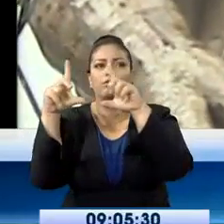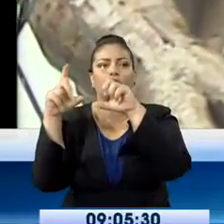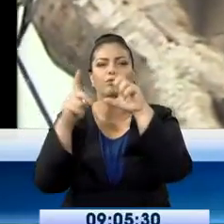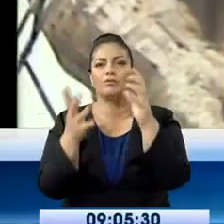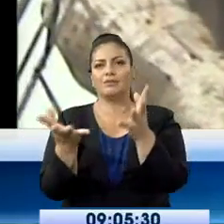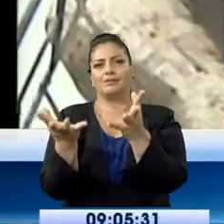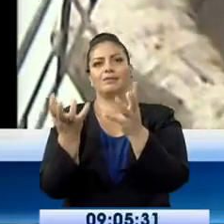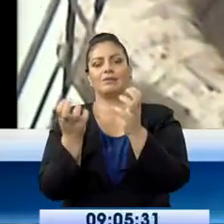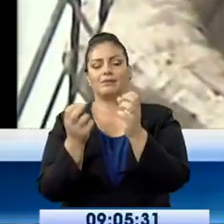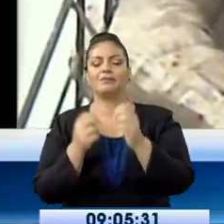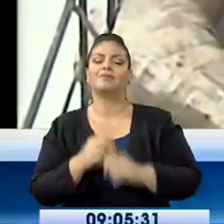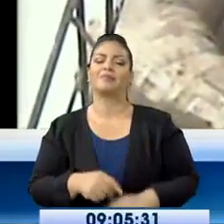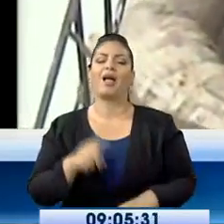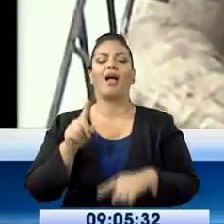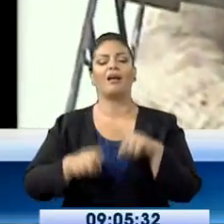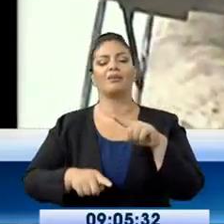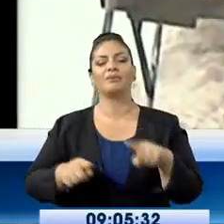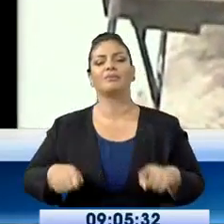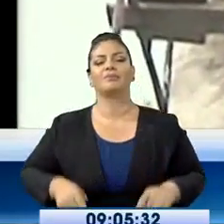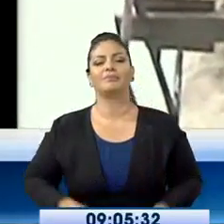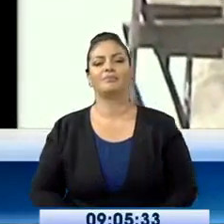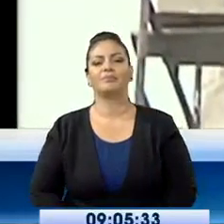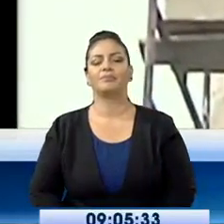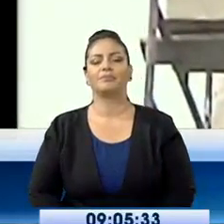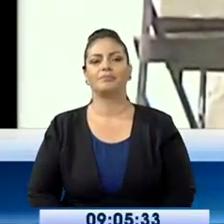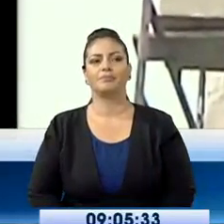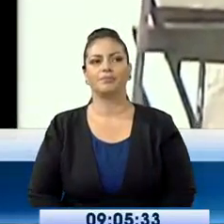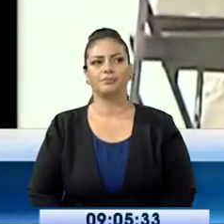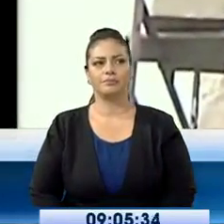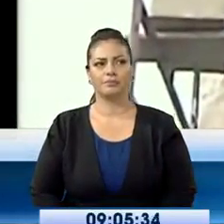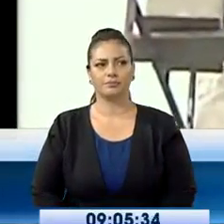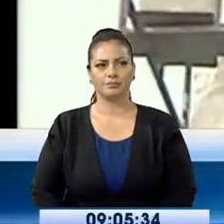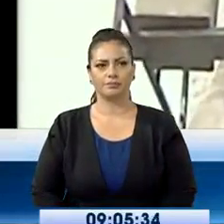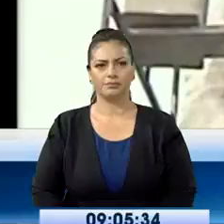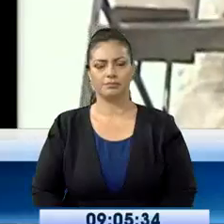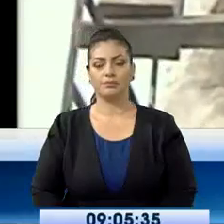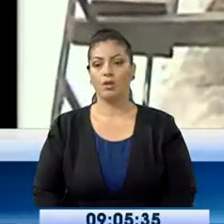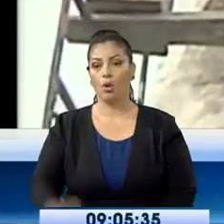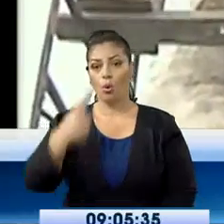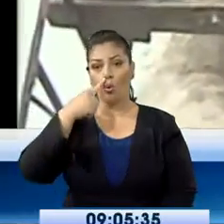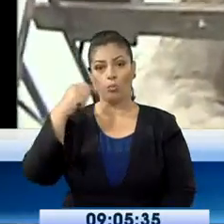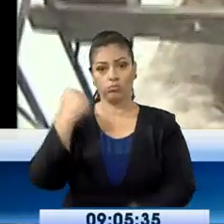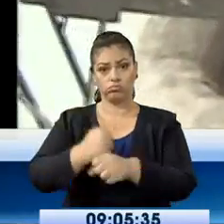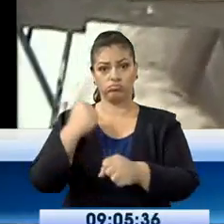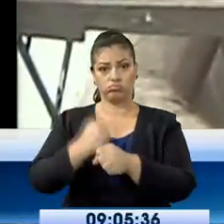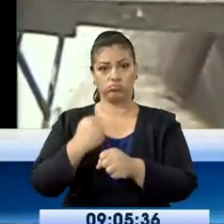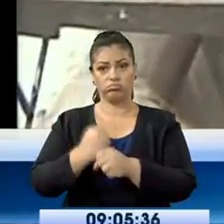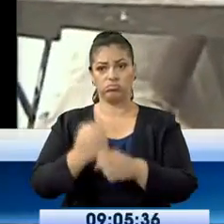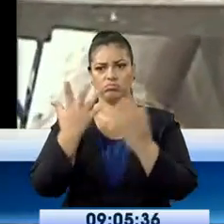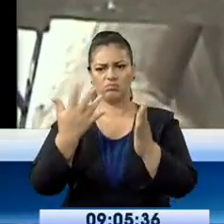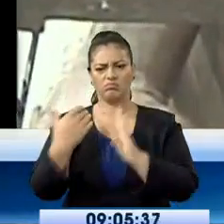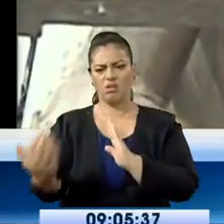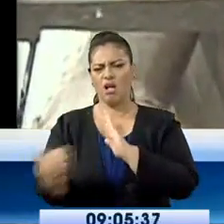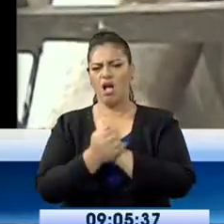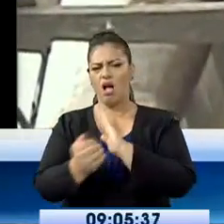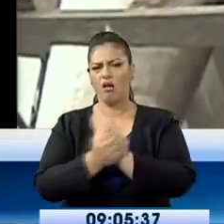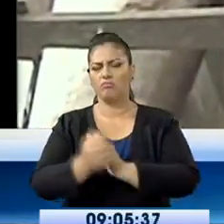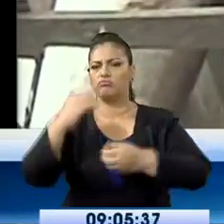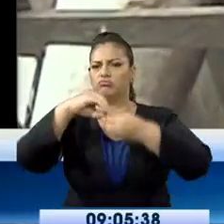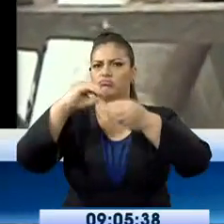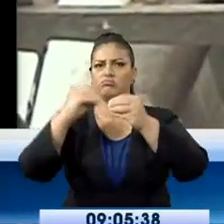observarlo, en fin. Más o menos unos 13 años cumple el artista, que es uno de los que elabora este tipo